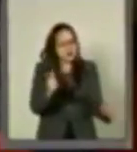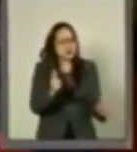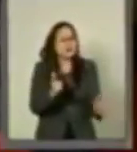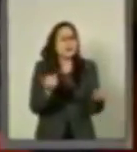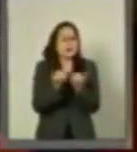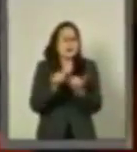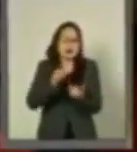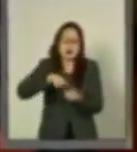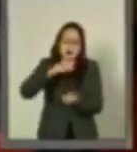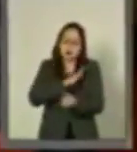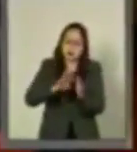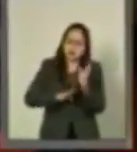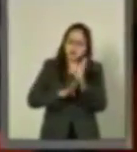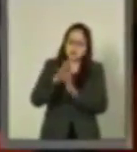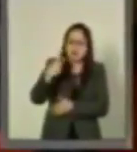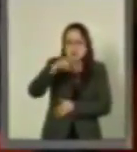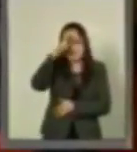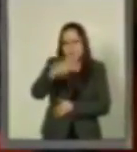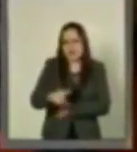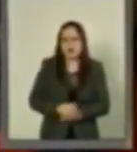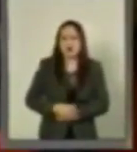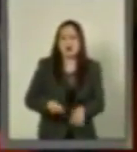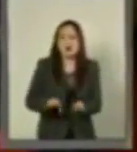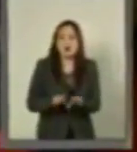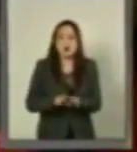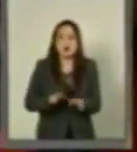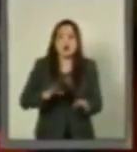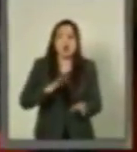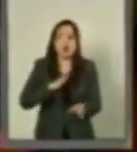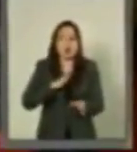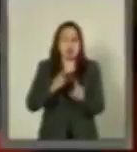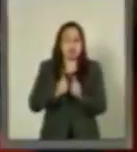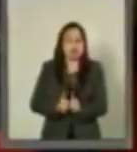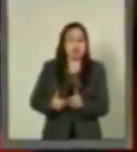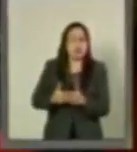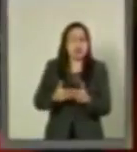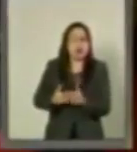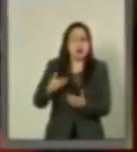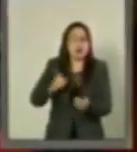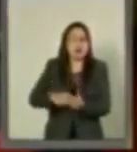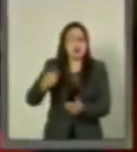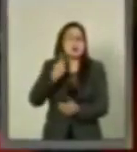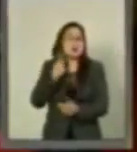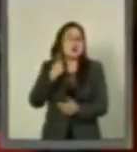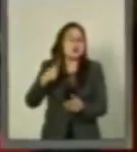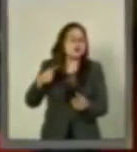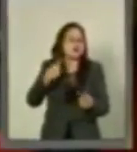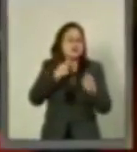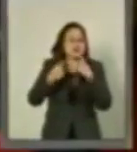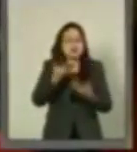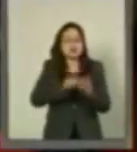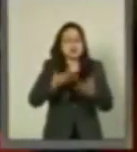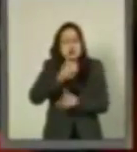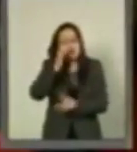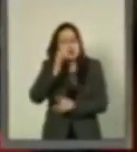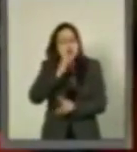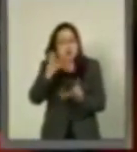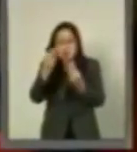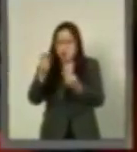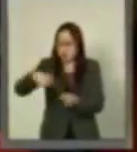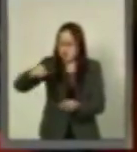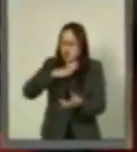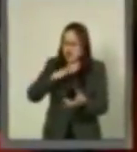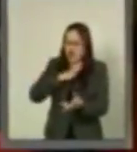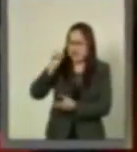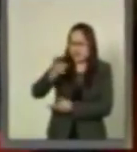nos permiten crecimiento a nuestro país. Y no estar ahí estancados en la discusión política todo el tiempo